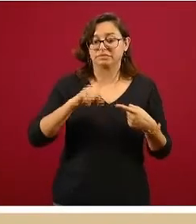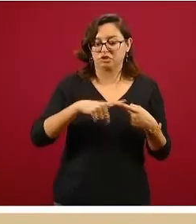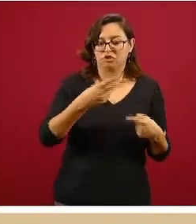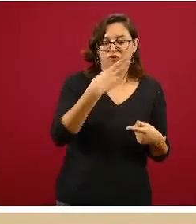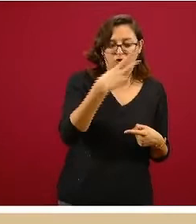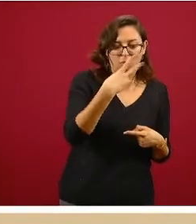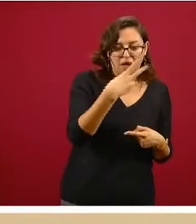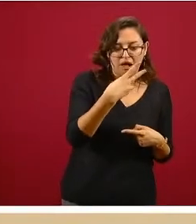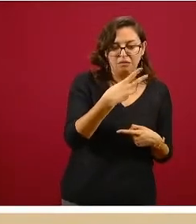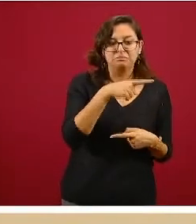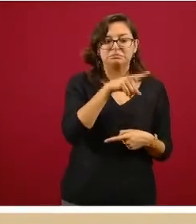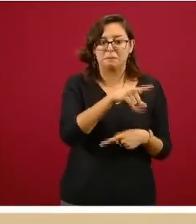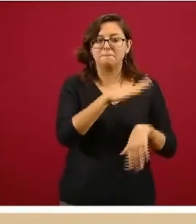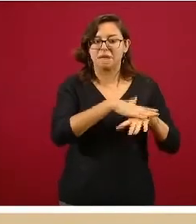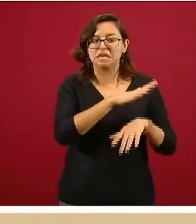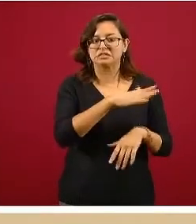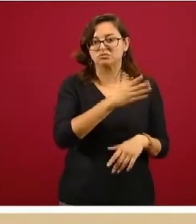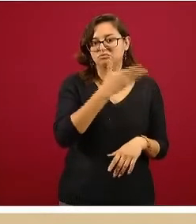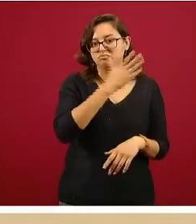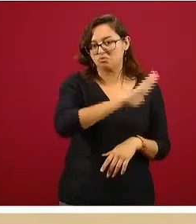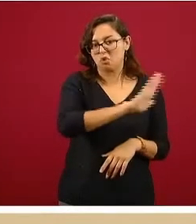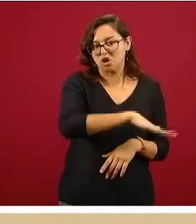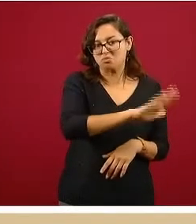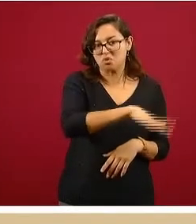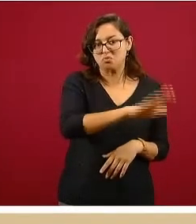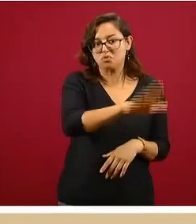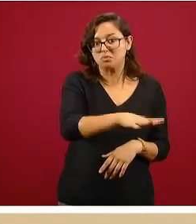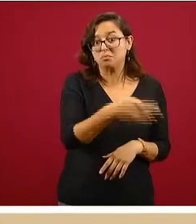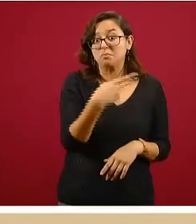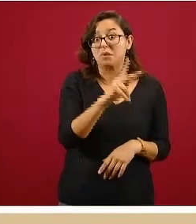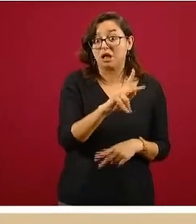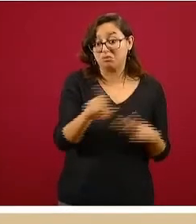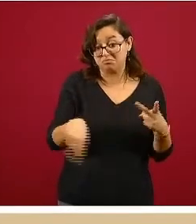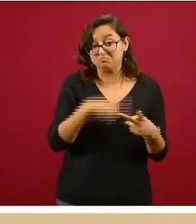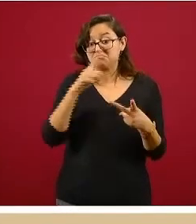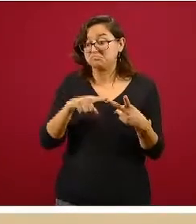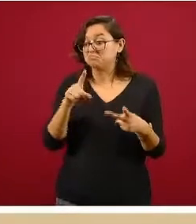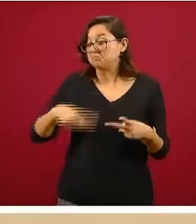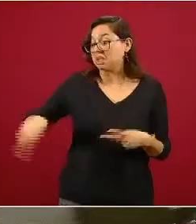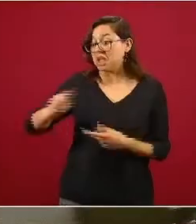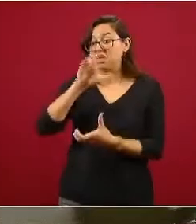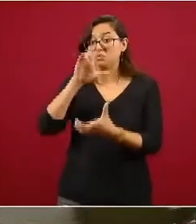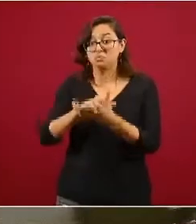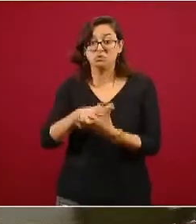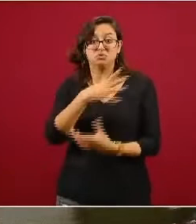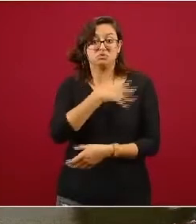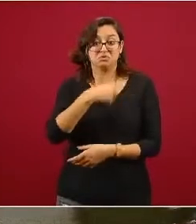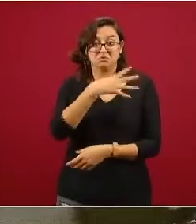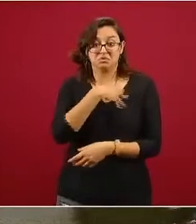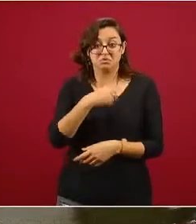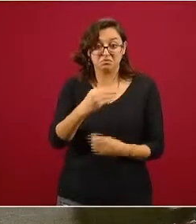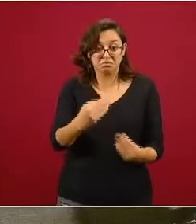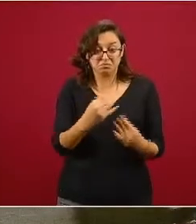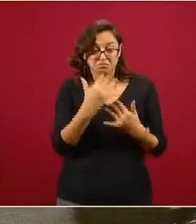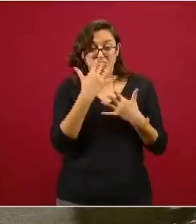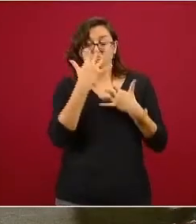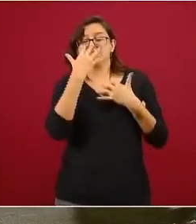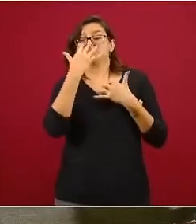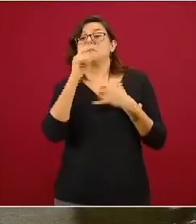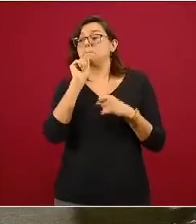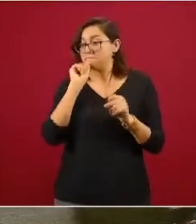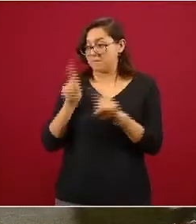sus esposas y sus hijos, que fuman dentro de la misma casa, en la misma vivienda. Siguiente.